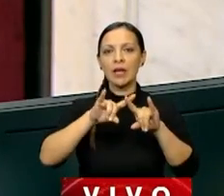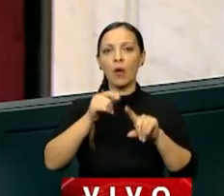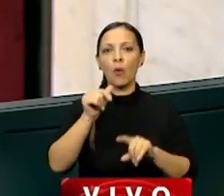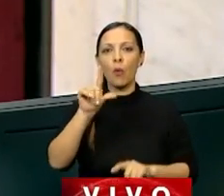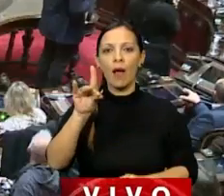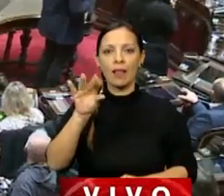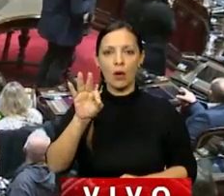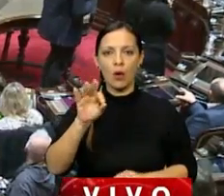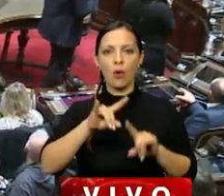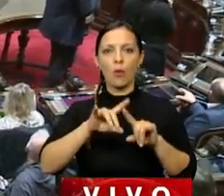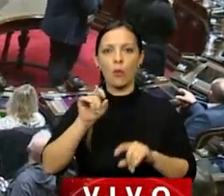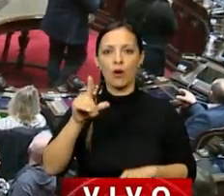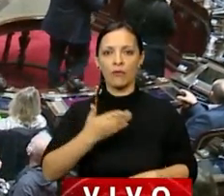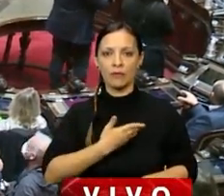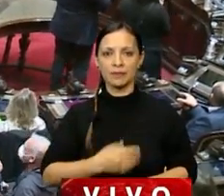Wolf.